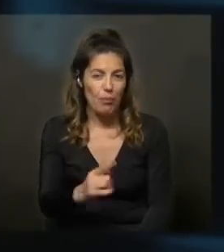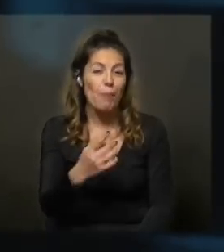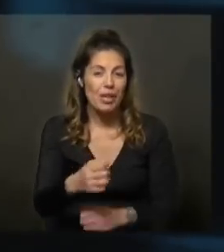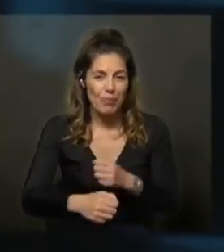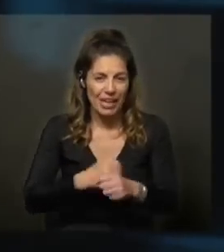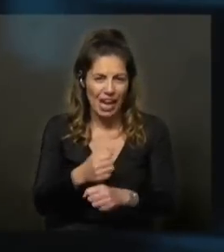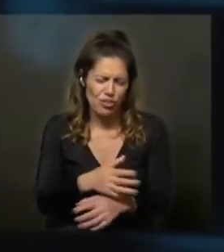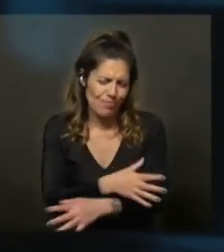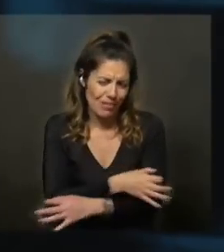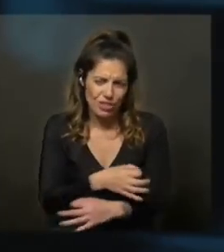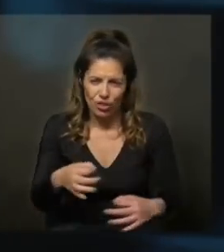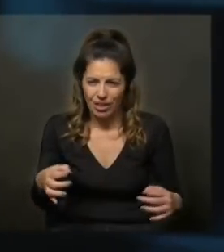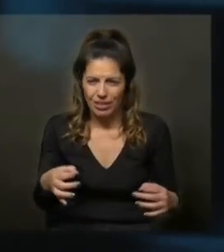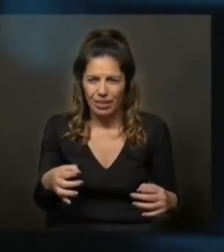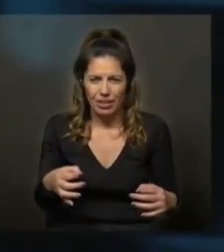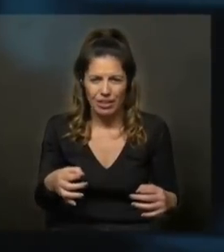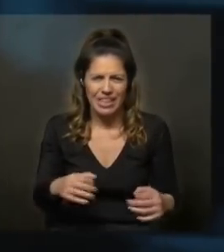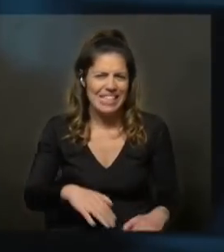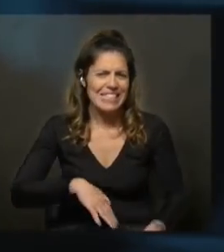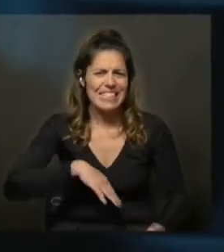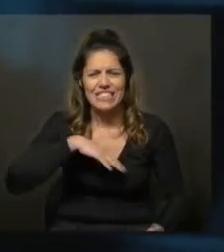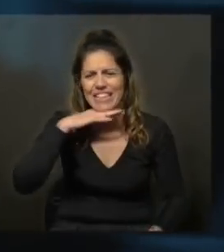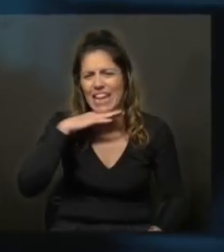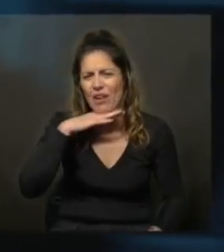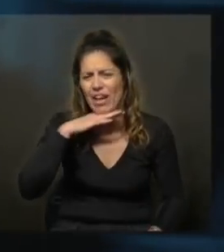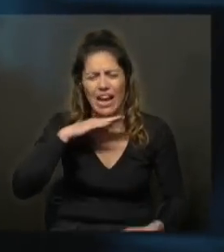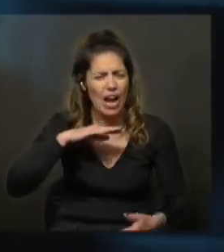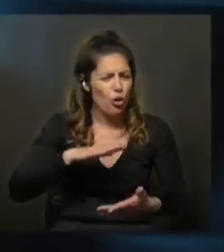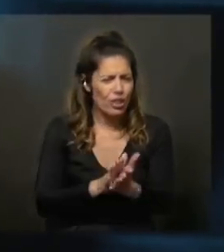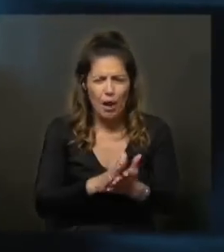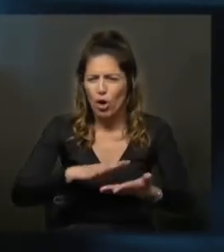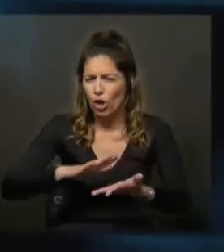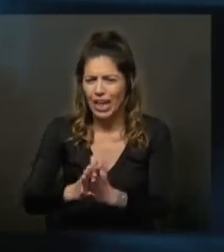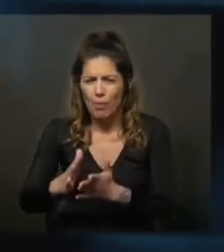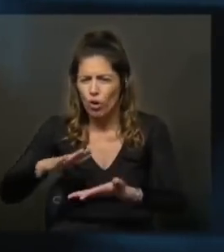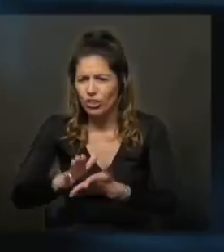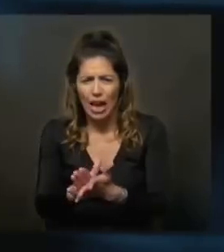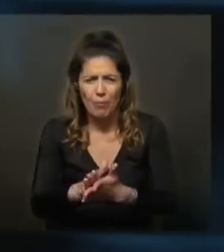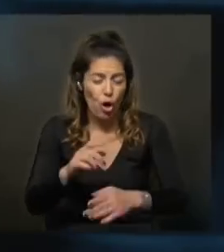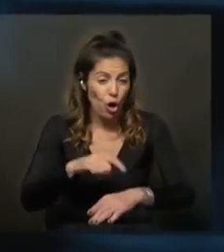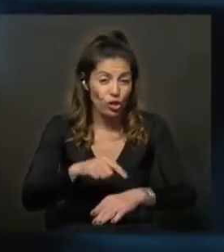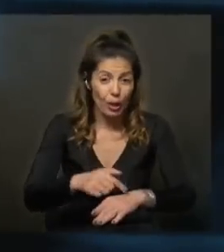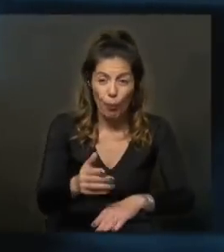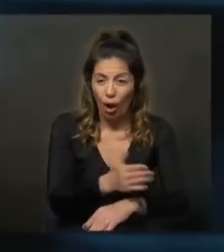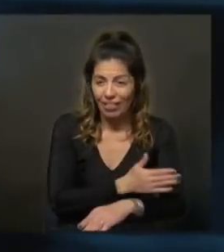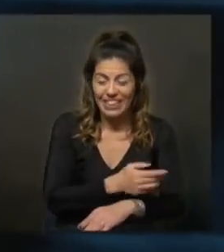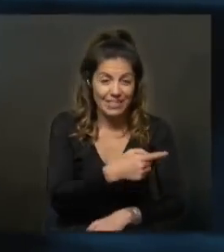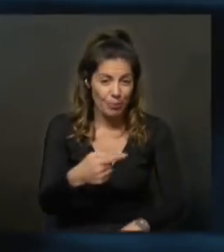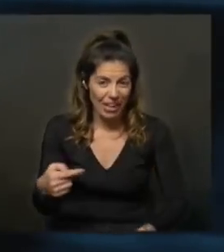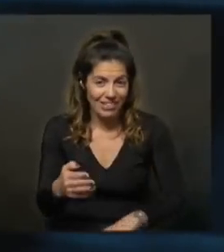fue impresionante se llenaba la era agotar agotar a gota pero agotar con tiempo con muchas